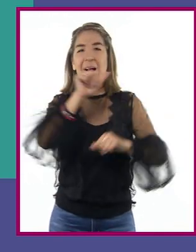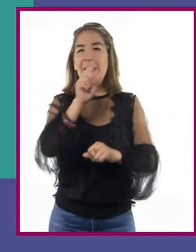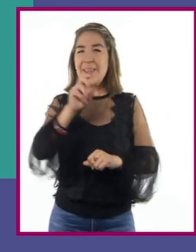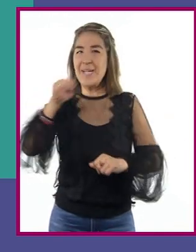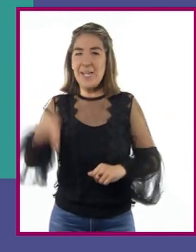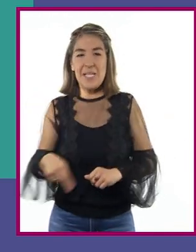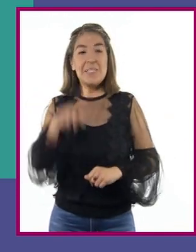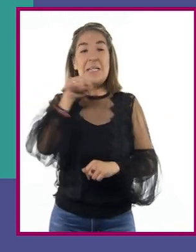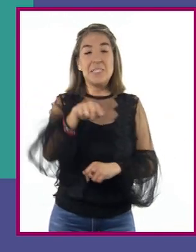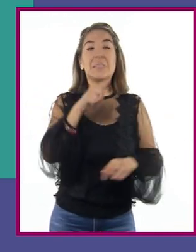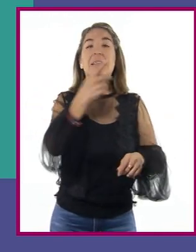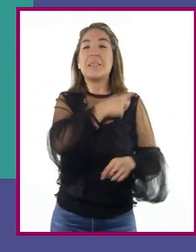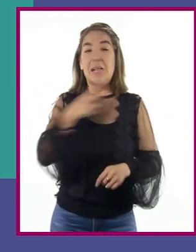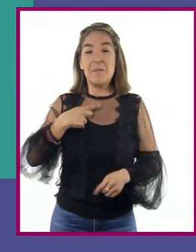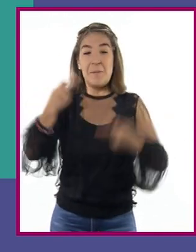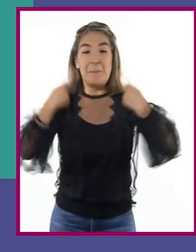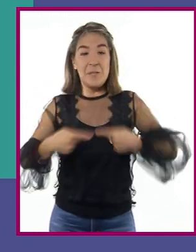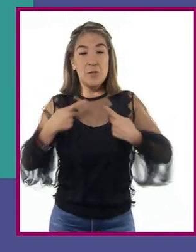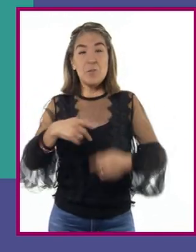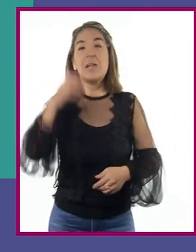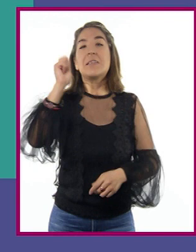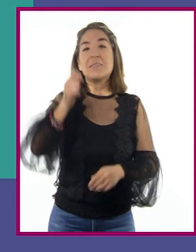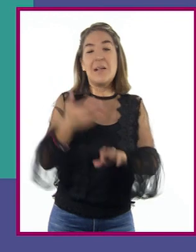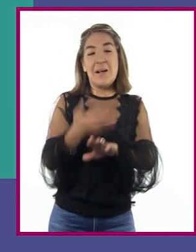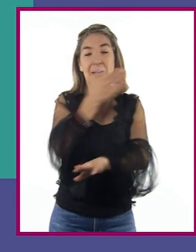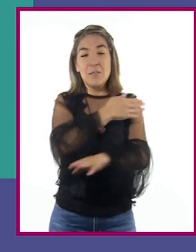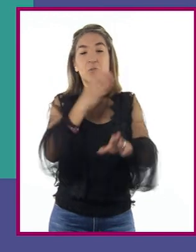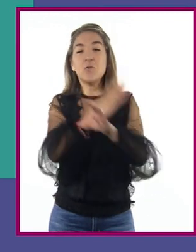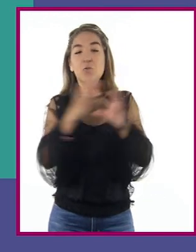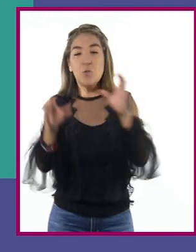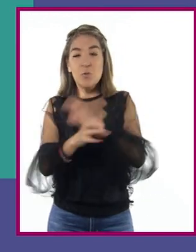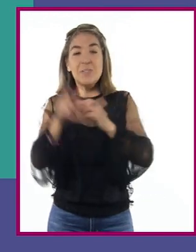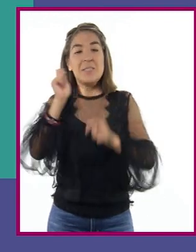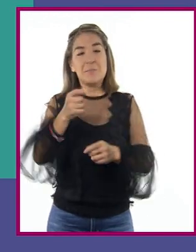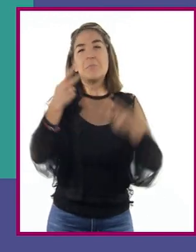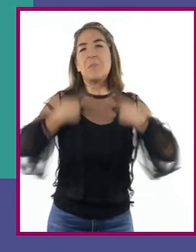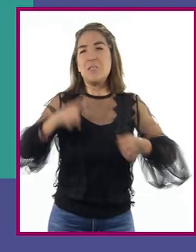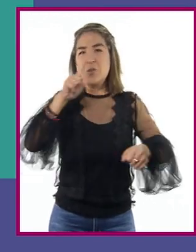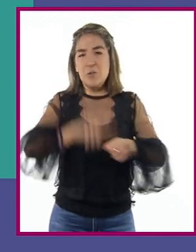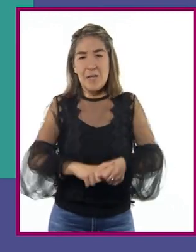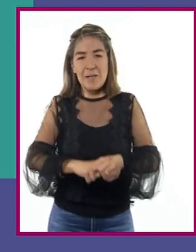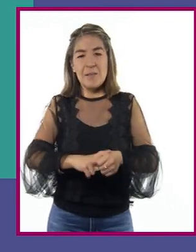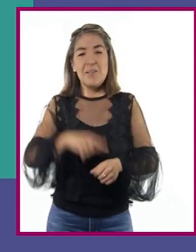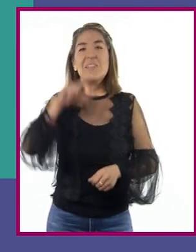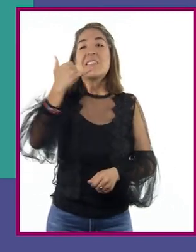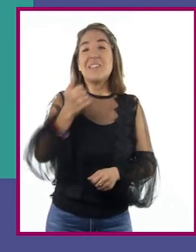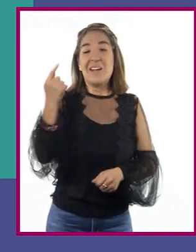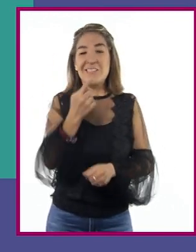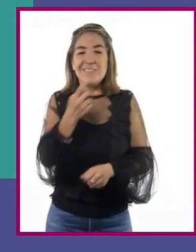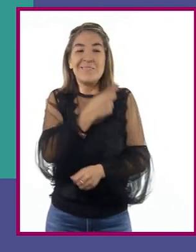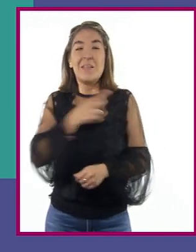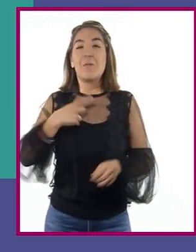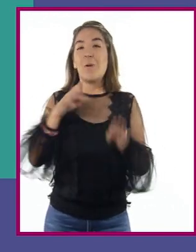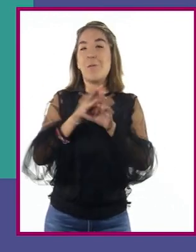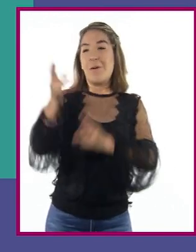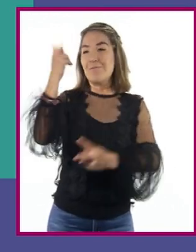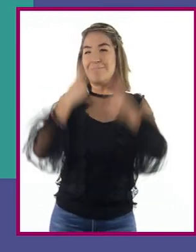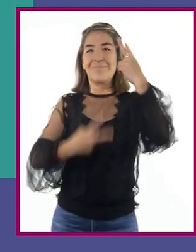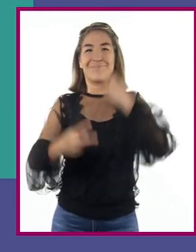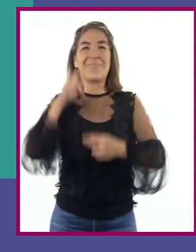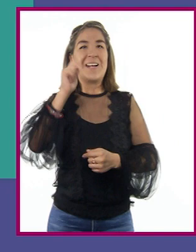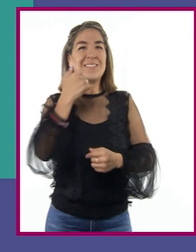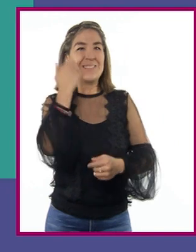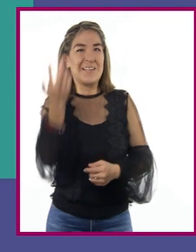que considerar que las personas requerimos distintos tipos de artículos personales, ya que nos interesa diferenciarnos. Por lo